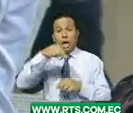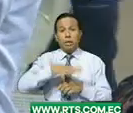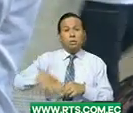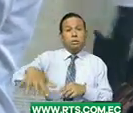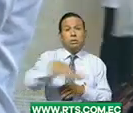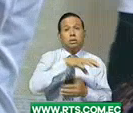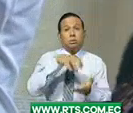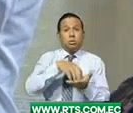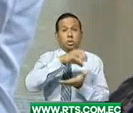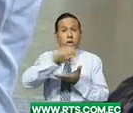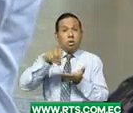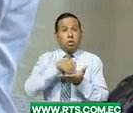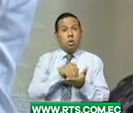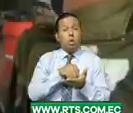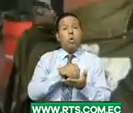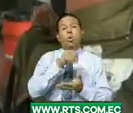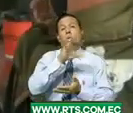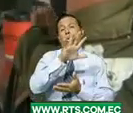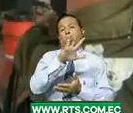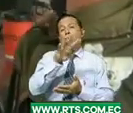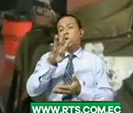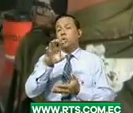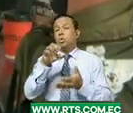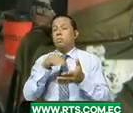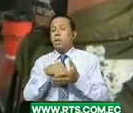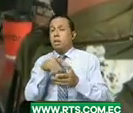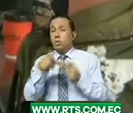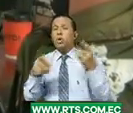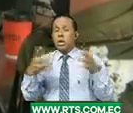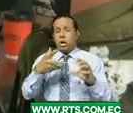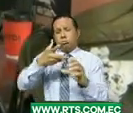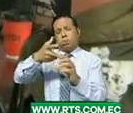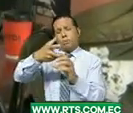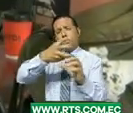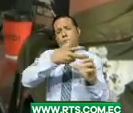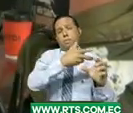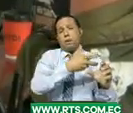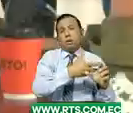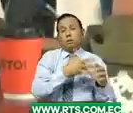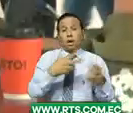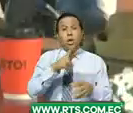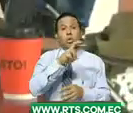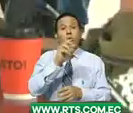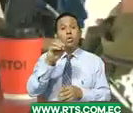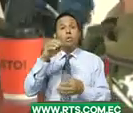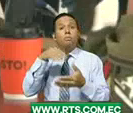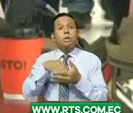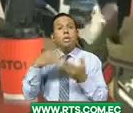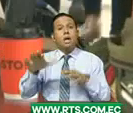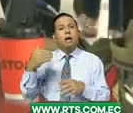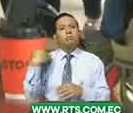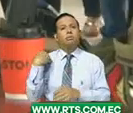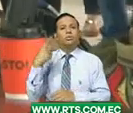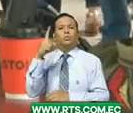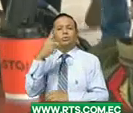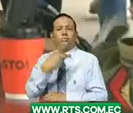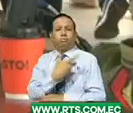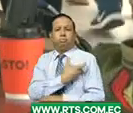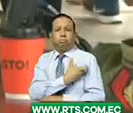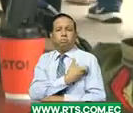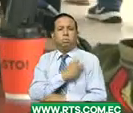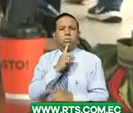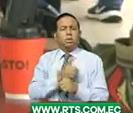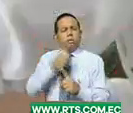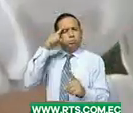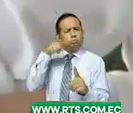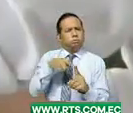400.000 personas. Más de 300.000 tienen la primera dosis. Con los puntos fijos y móviles, se pretende que la población